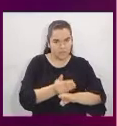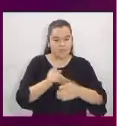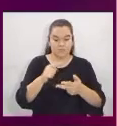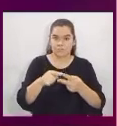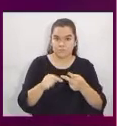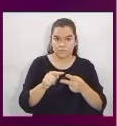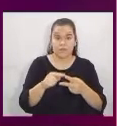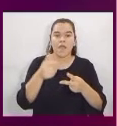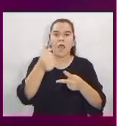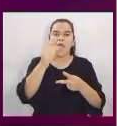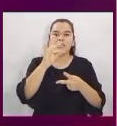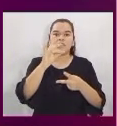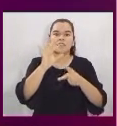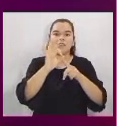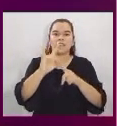Las ataxias